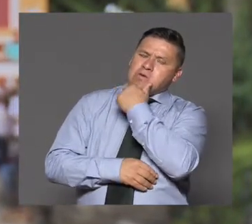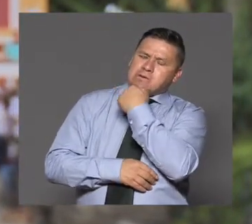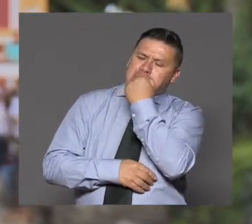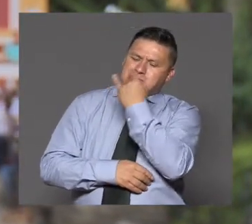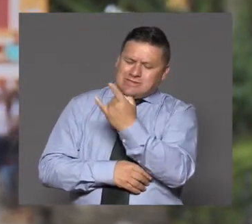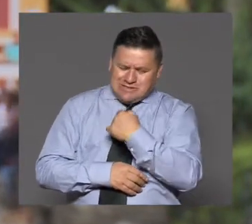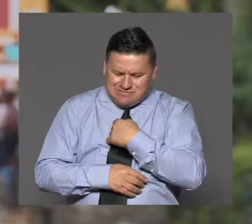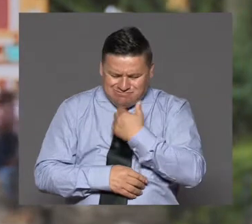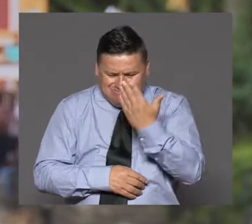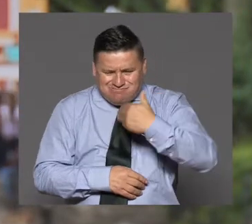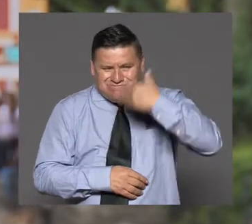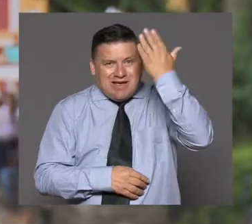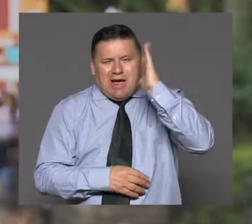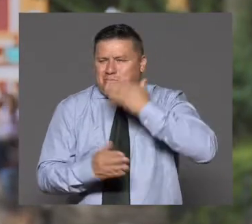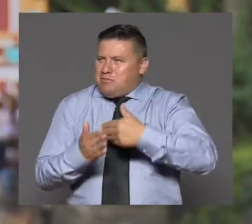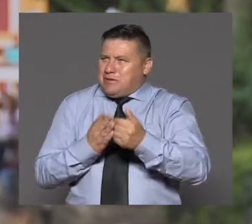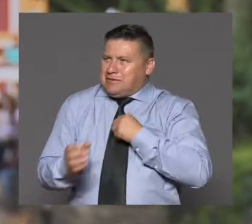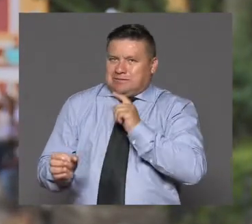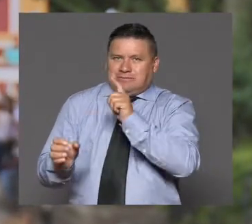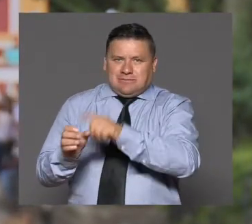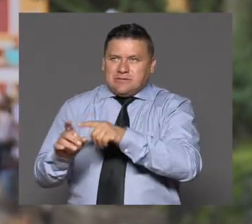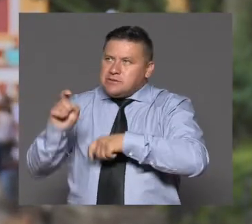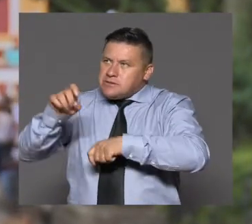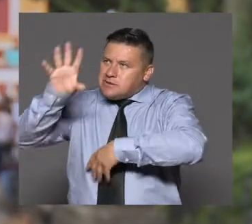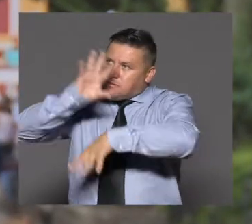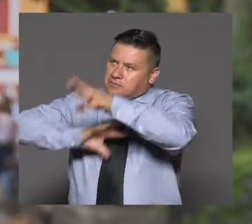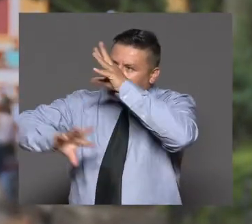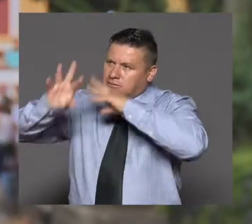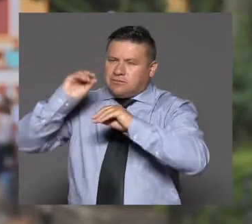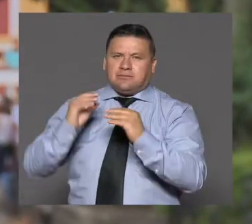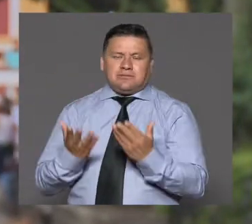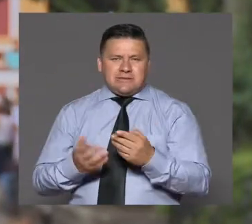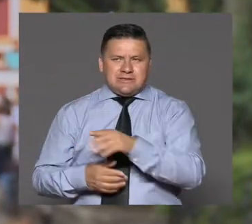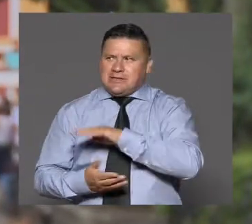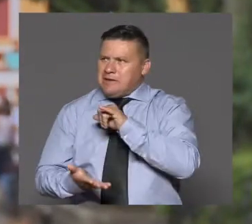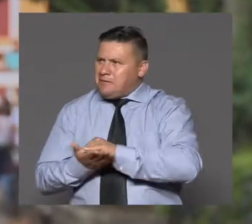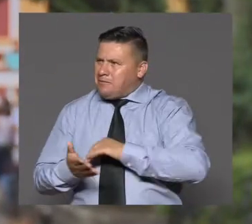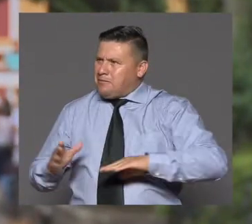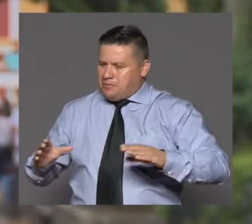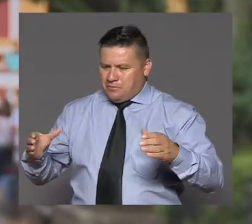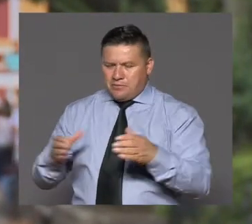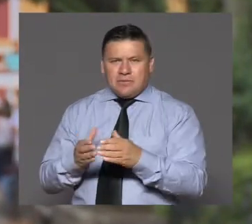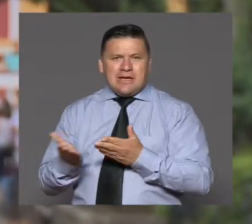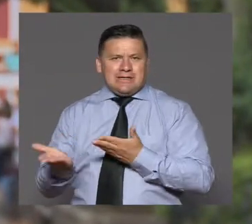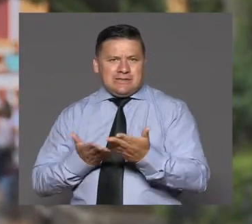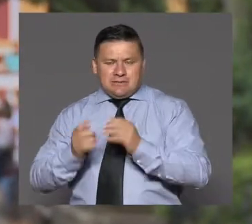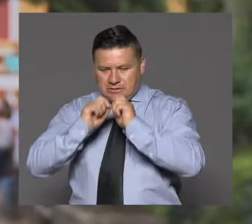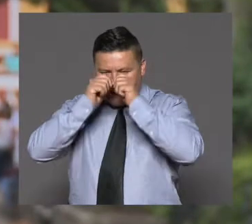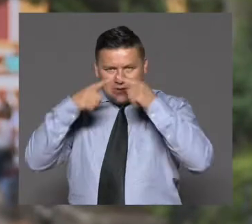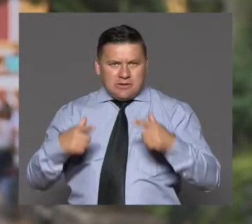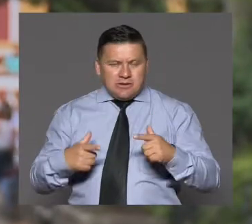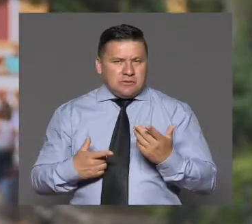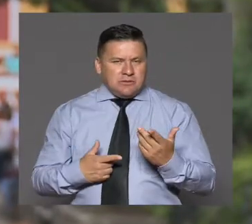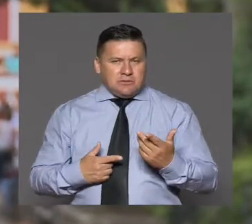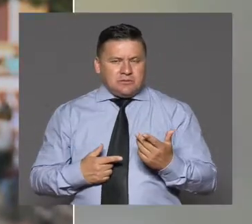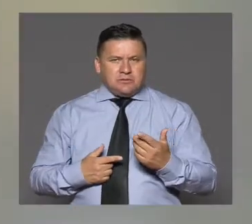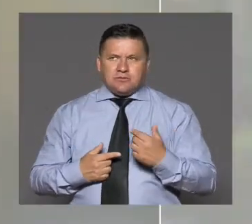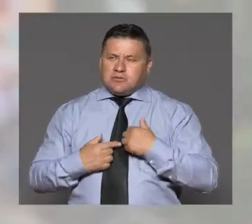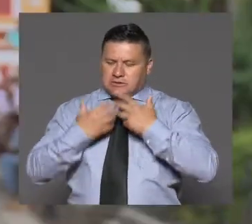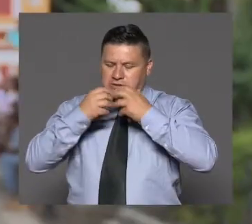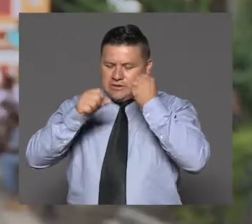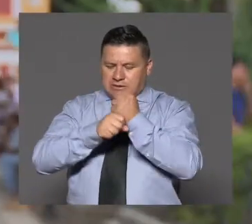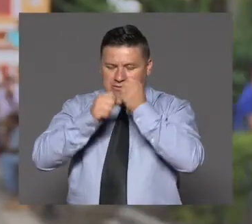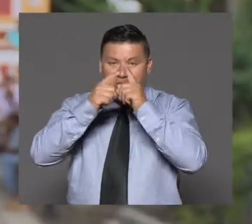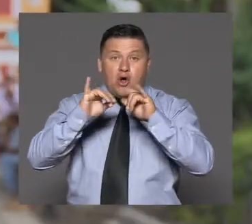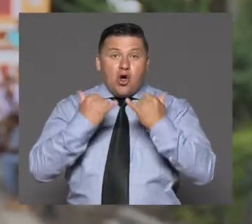supremamente aportada para uno aprender con lo que era el servicio público y ser funcionario